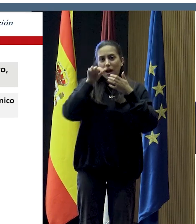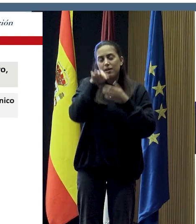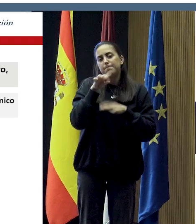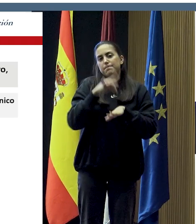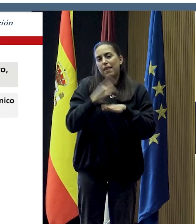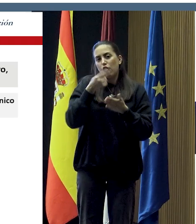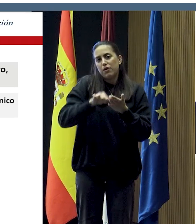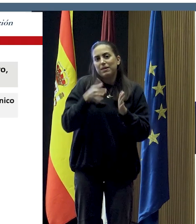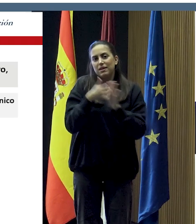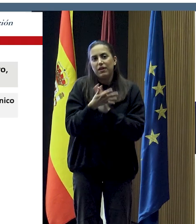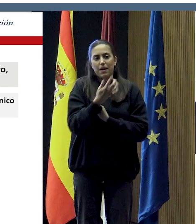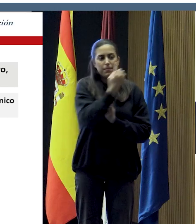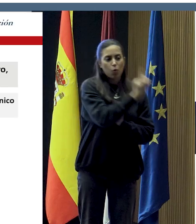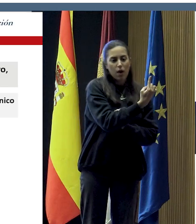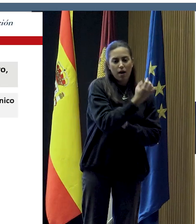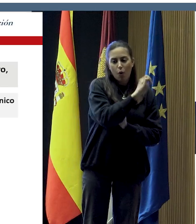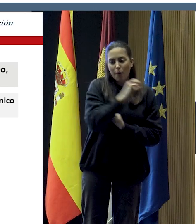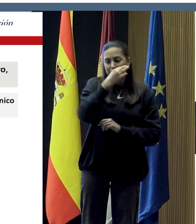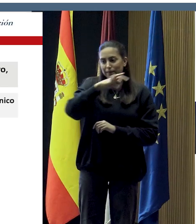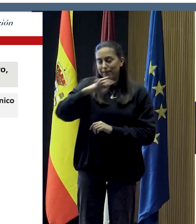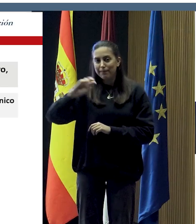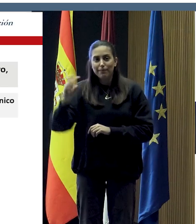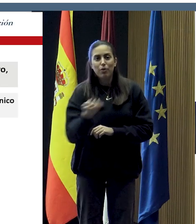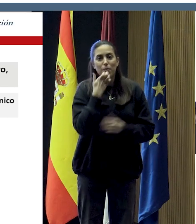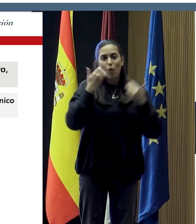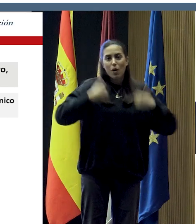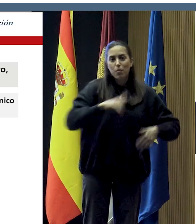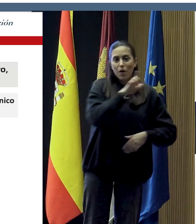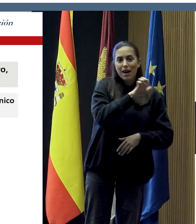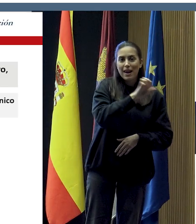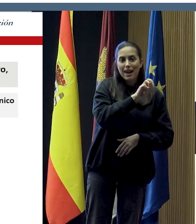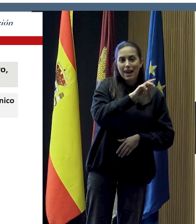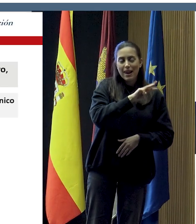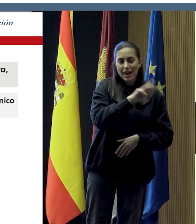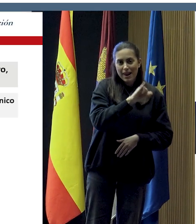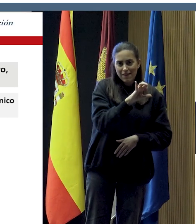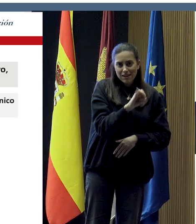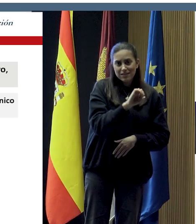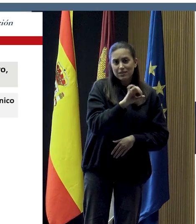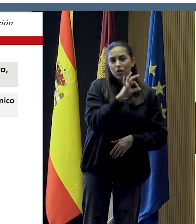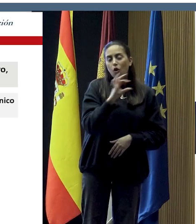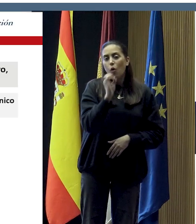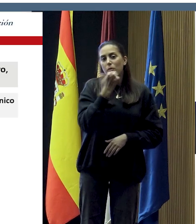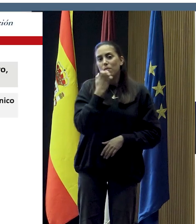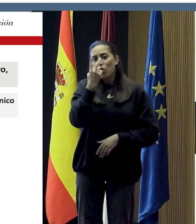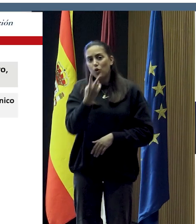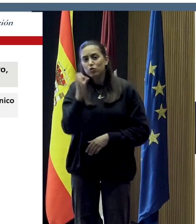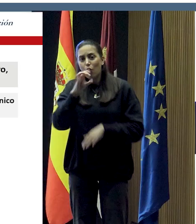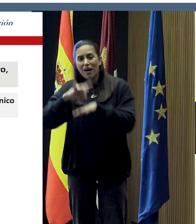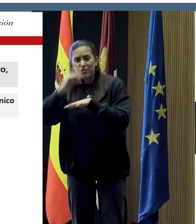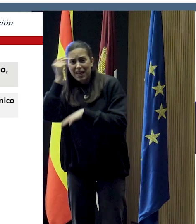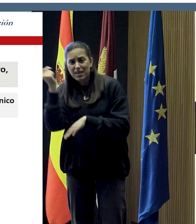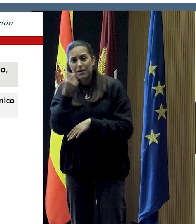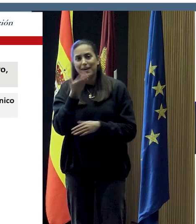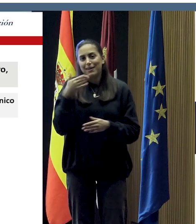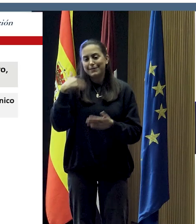no firma que tienes una demencia de cuerpos de Levy o una demencia tipo Alzheimer o las dos conviviendo. ¿Vale? Para eso